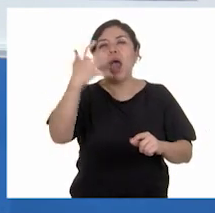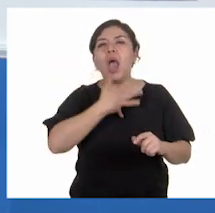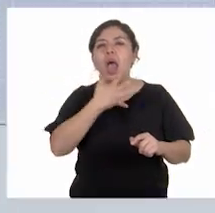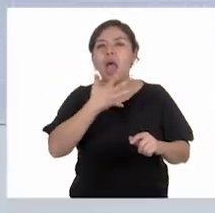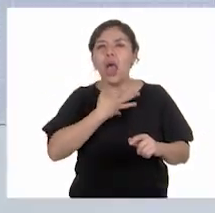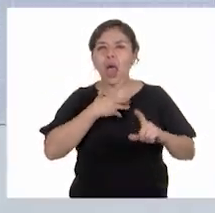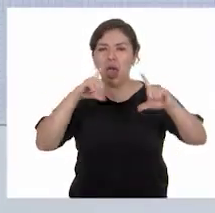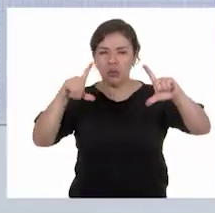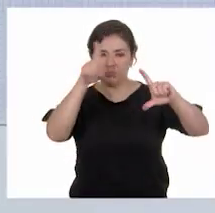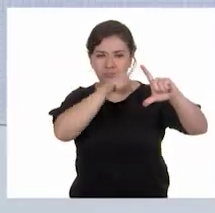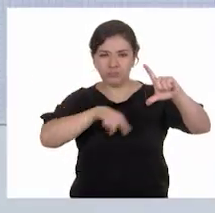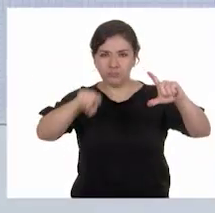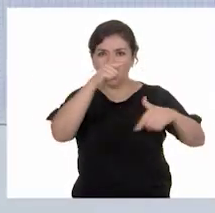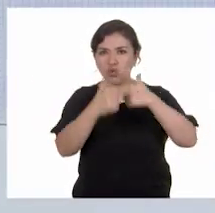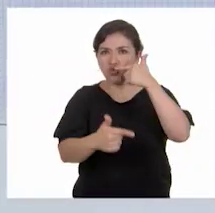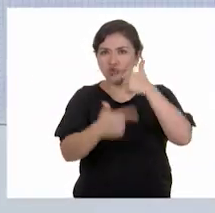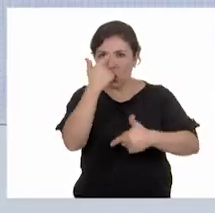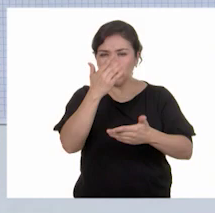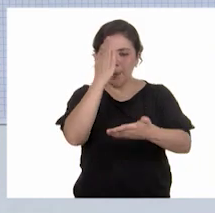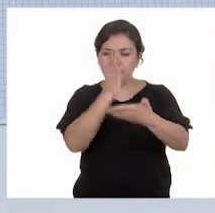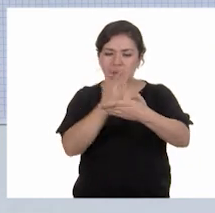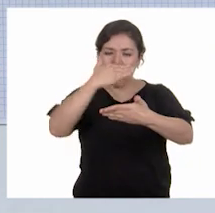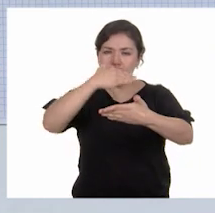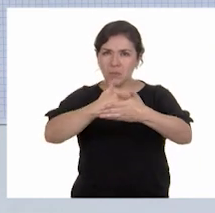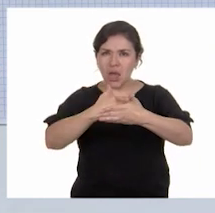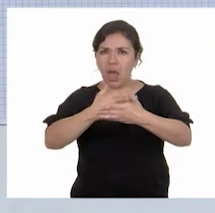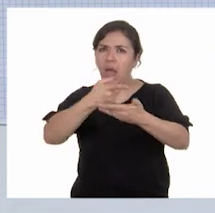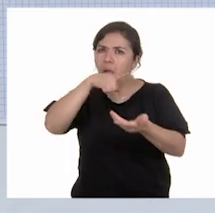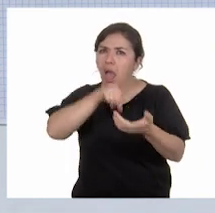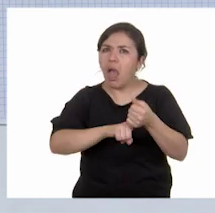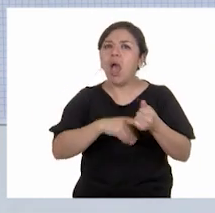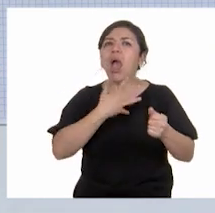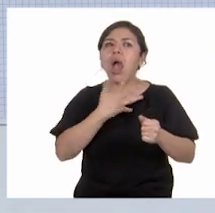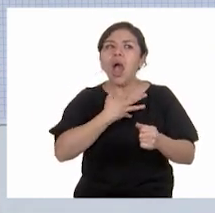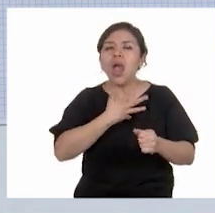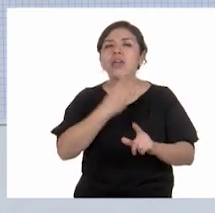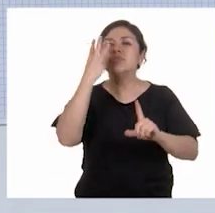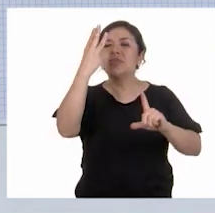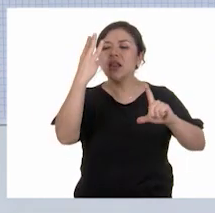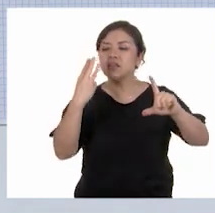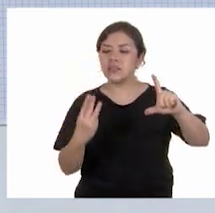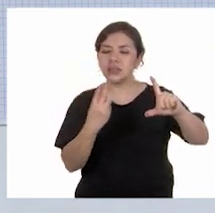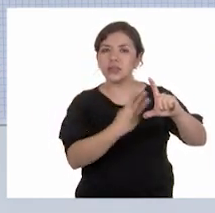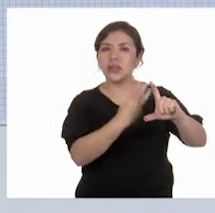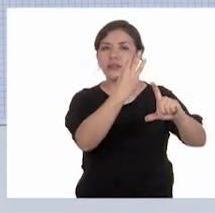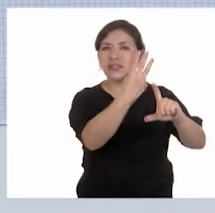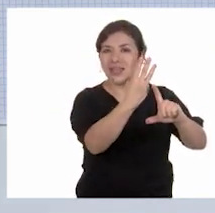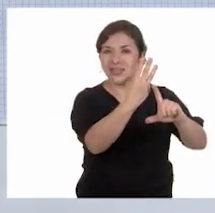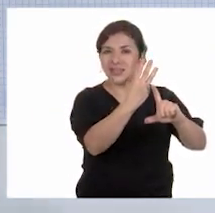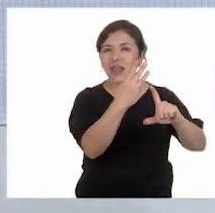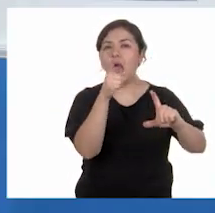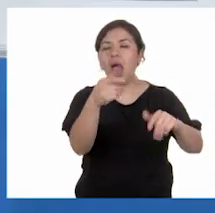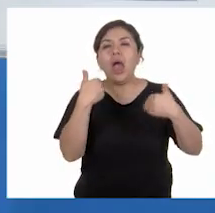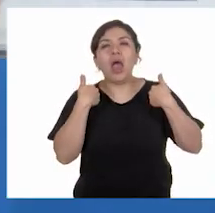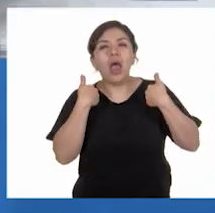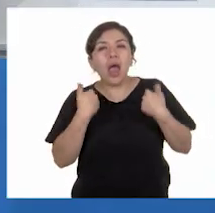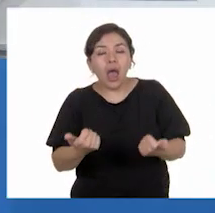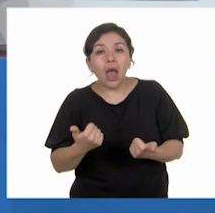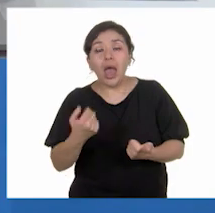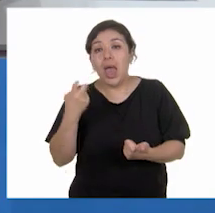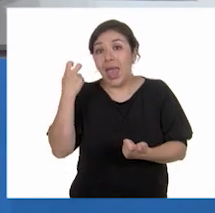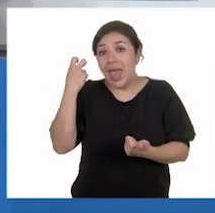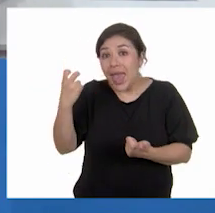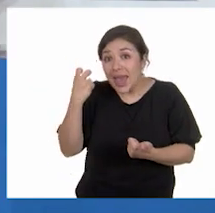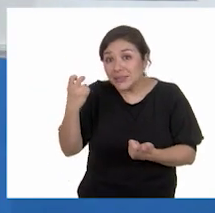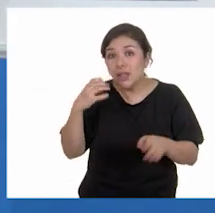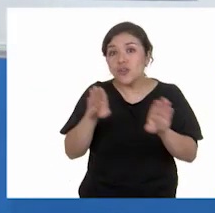dividido en partes iguales, cada parte contendría 3 huevos. Por lo tanto, son,